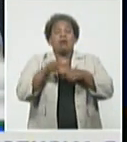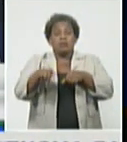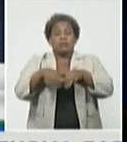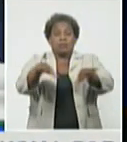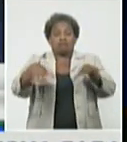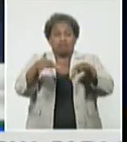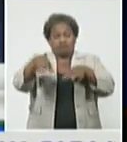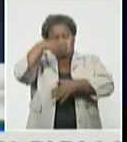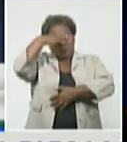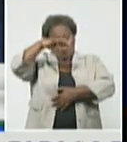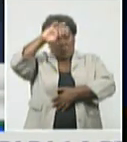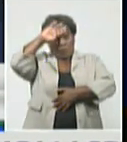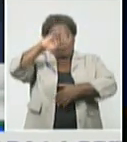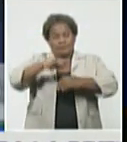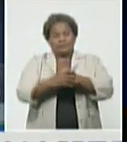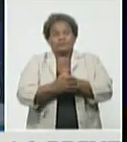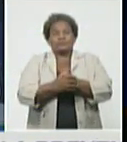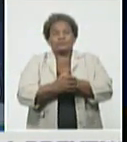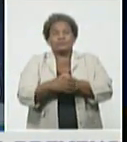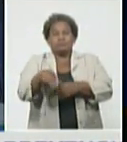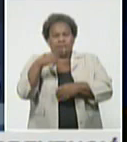país, como ven,